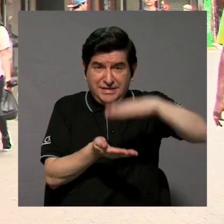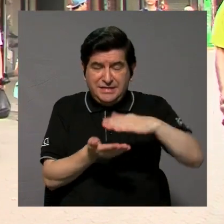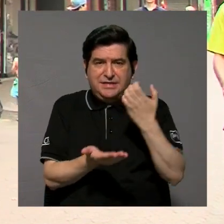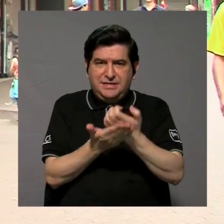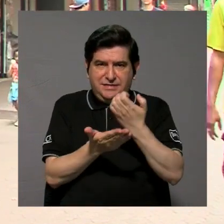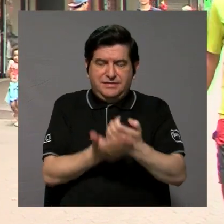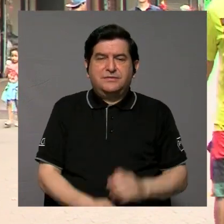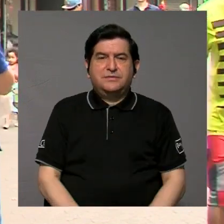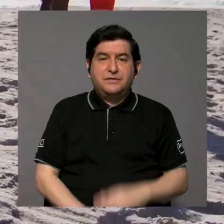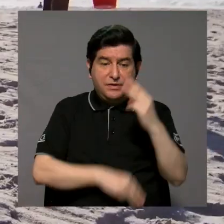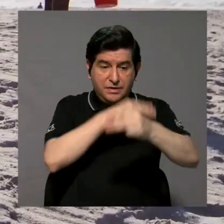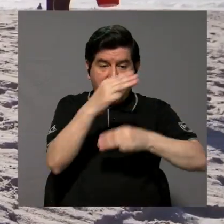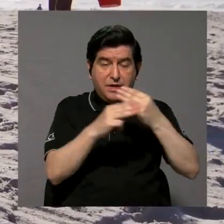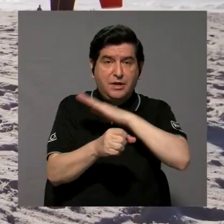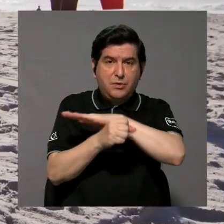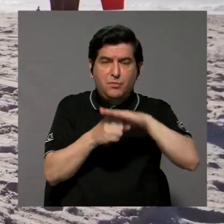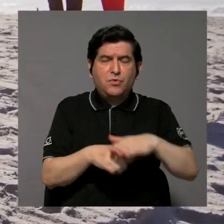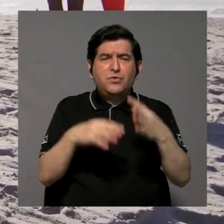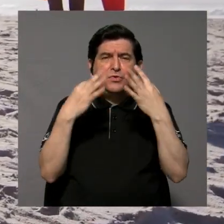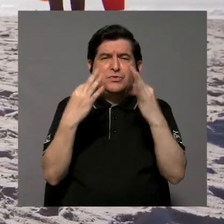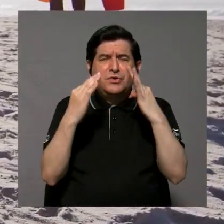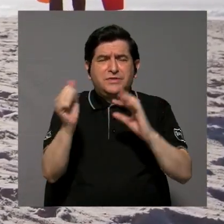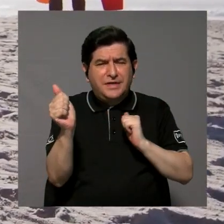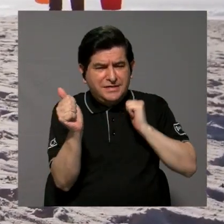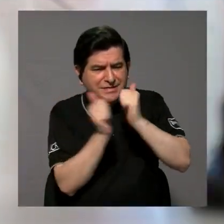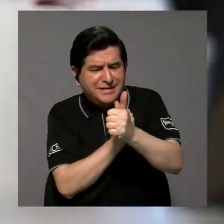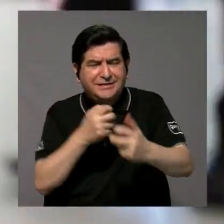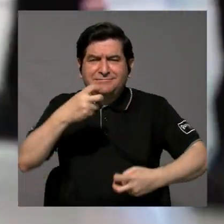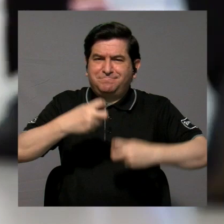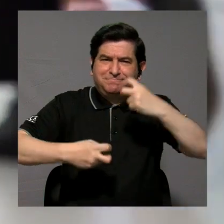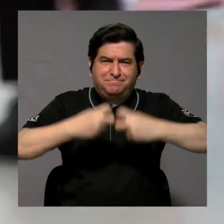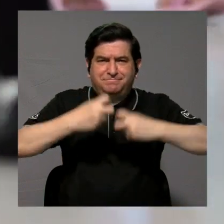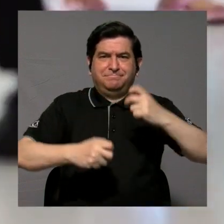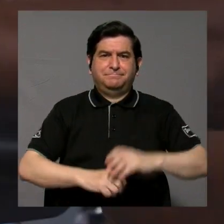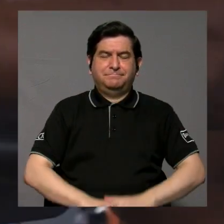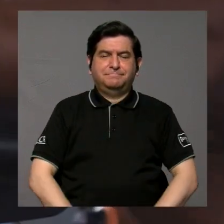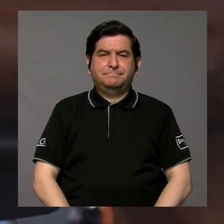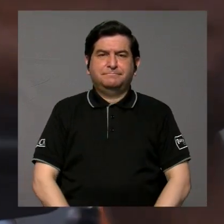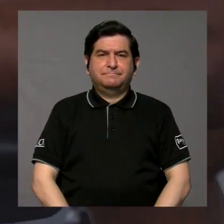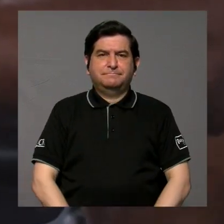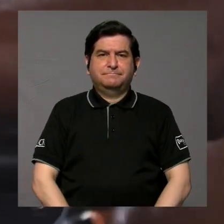económica, el mundo entero se levanta y trata de superar la crisis.